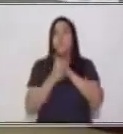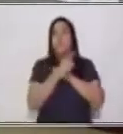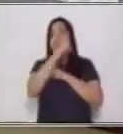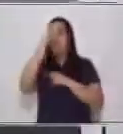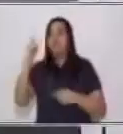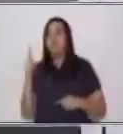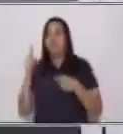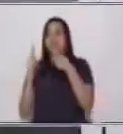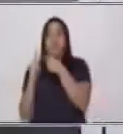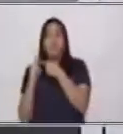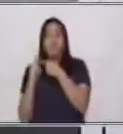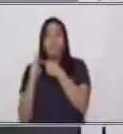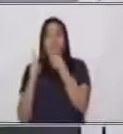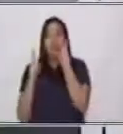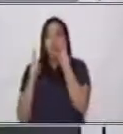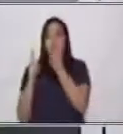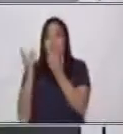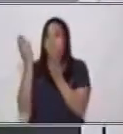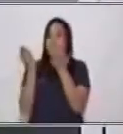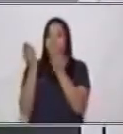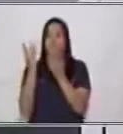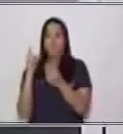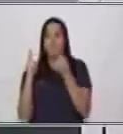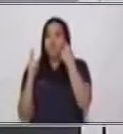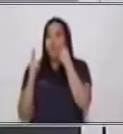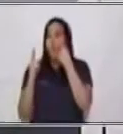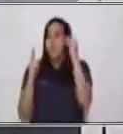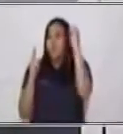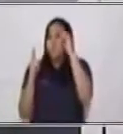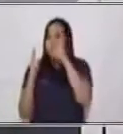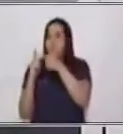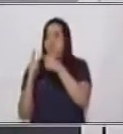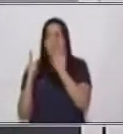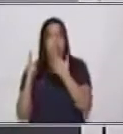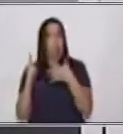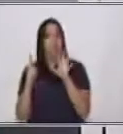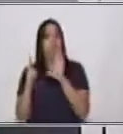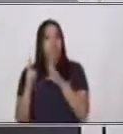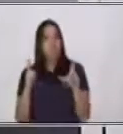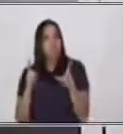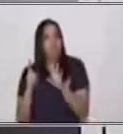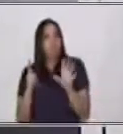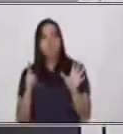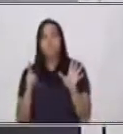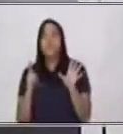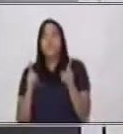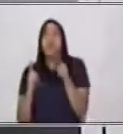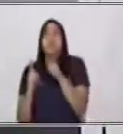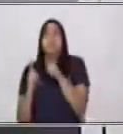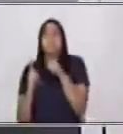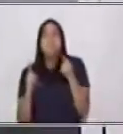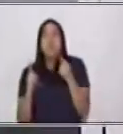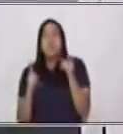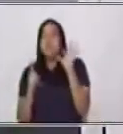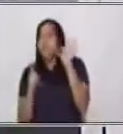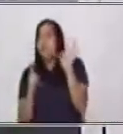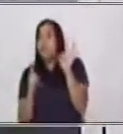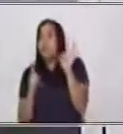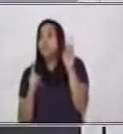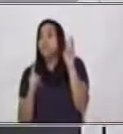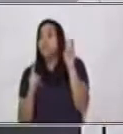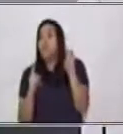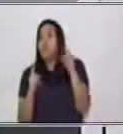matriz identidad la vamos a trasladar a esa posición. Entonces, ¿qué es lo que vamos